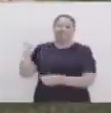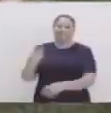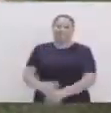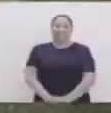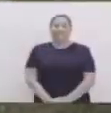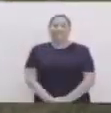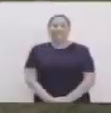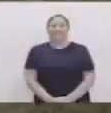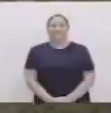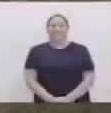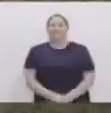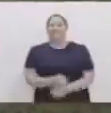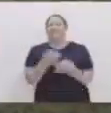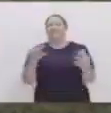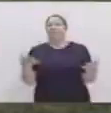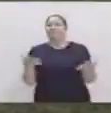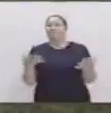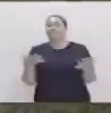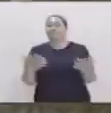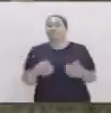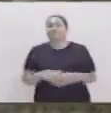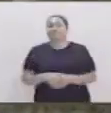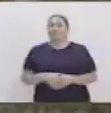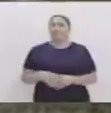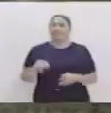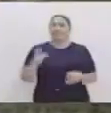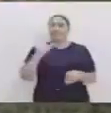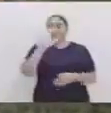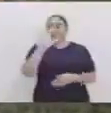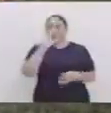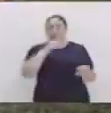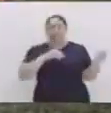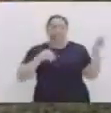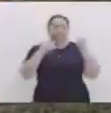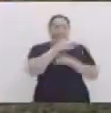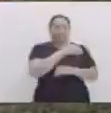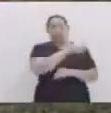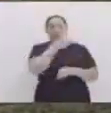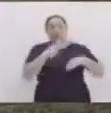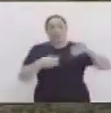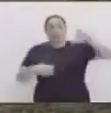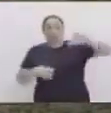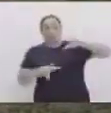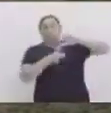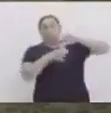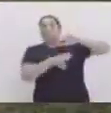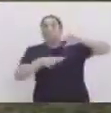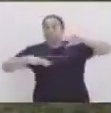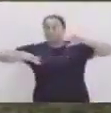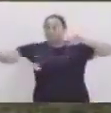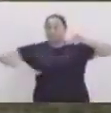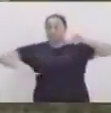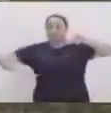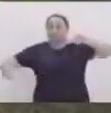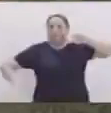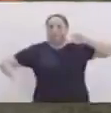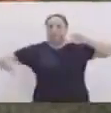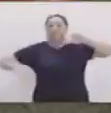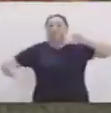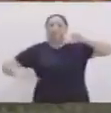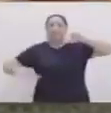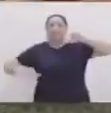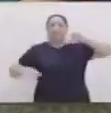4, 5. Cambio de brazo. Estoy acá.